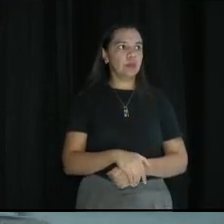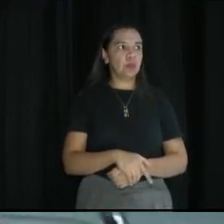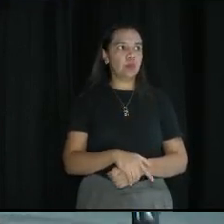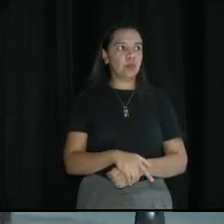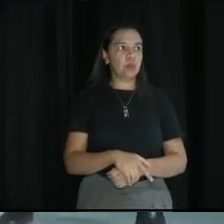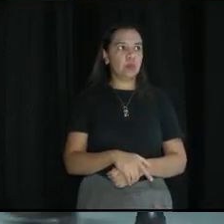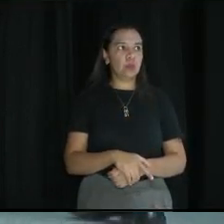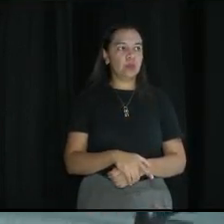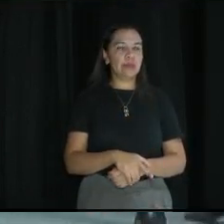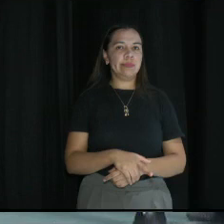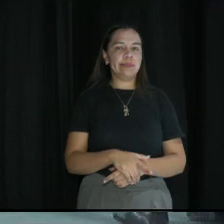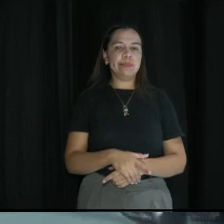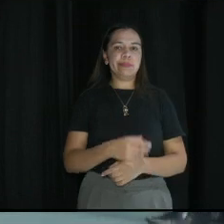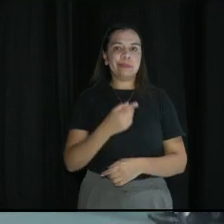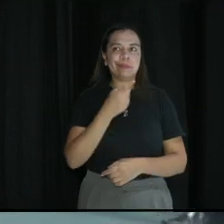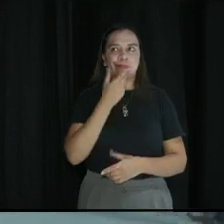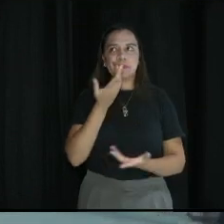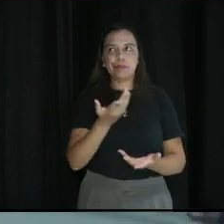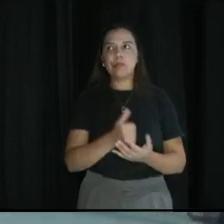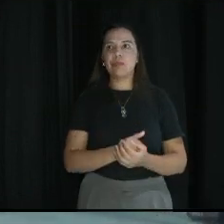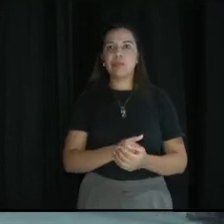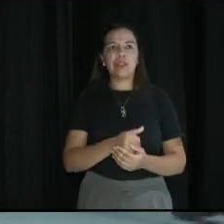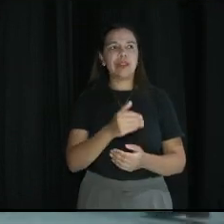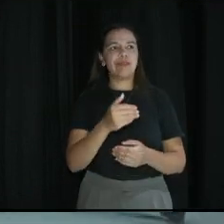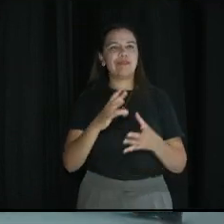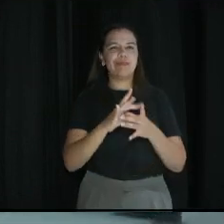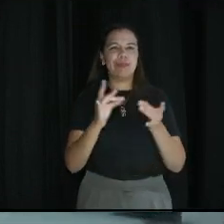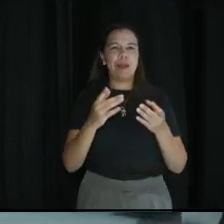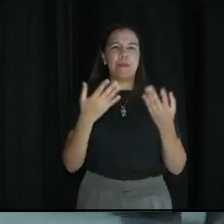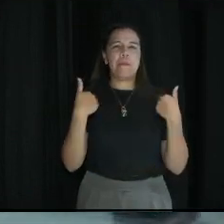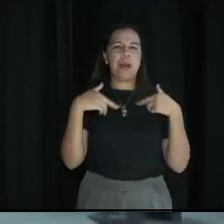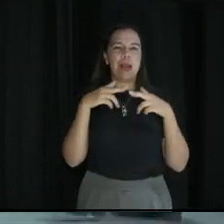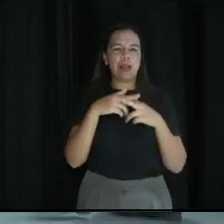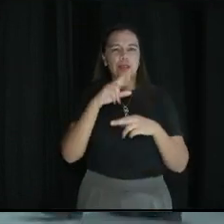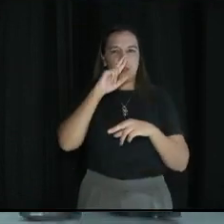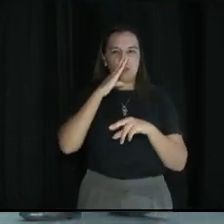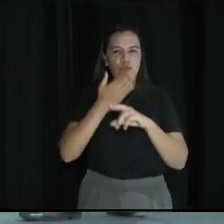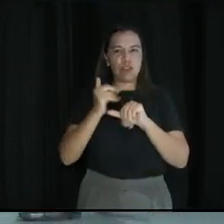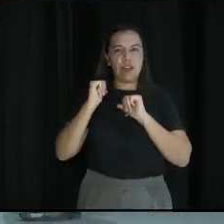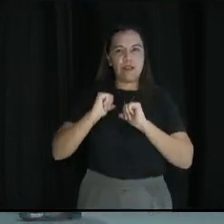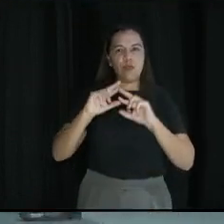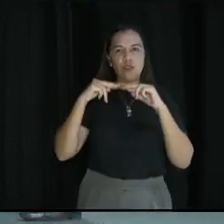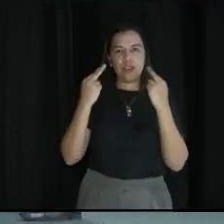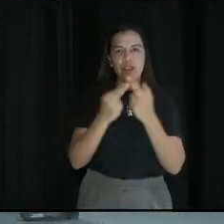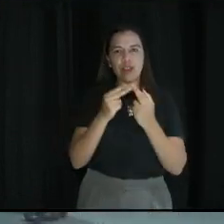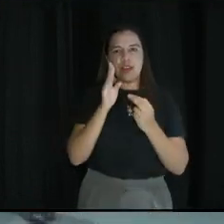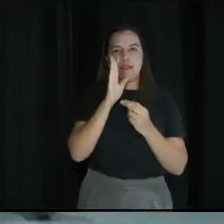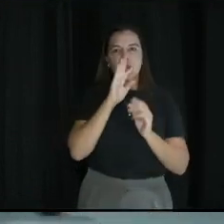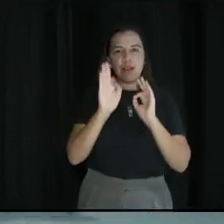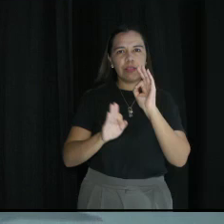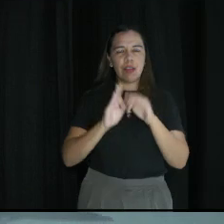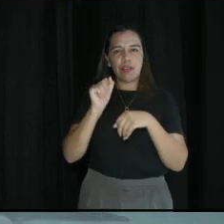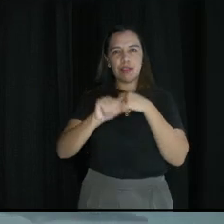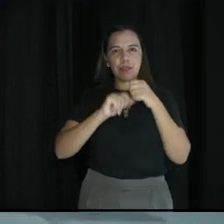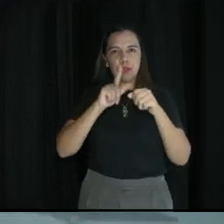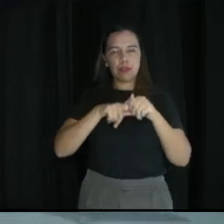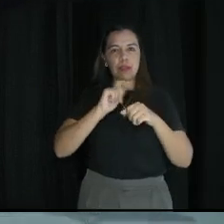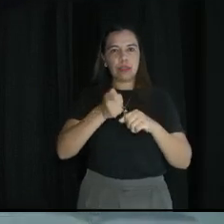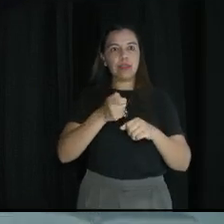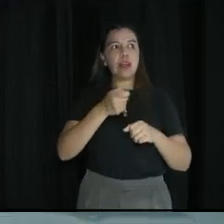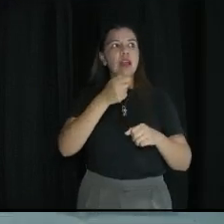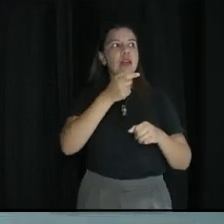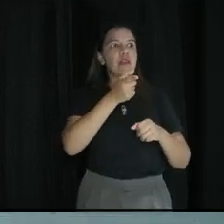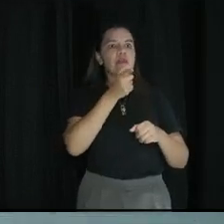Bueno, como ya lo comentaba el maestro titular de la Unidad de Maltrato Animal, una de las funciones principales del Ministerio Público